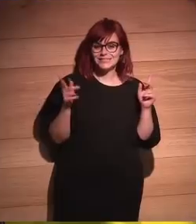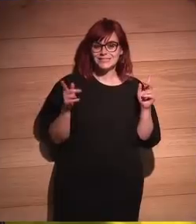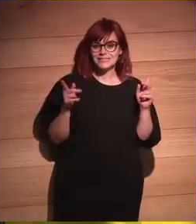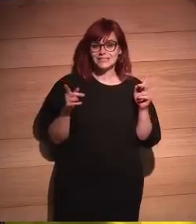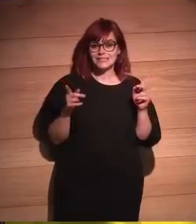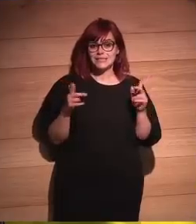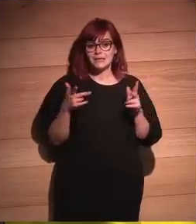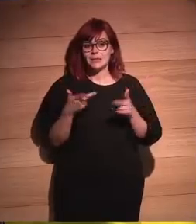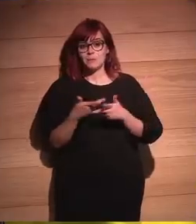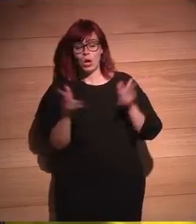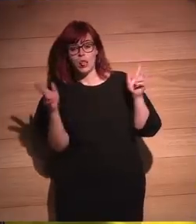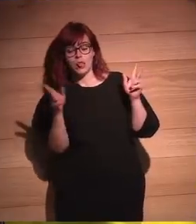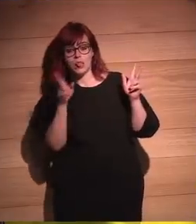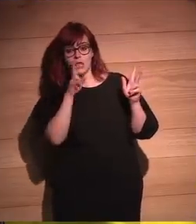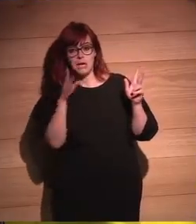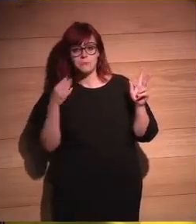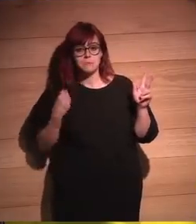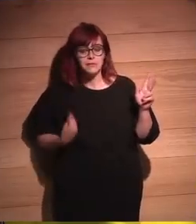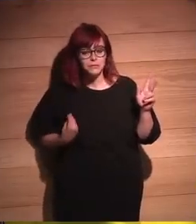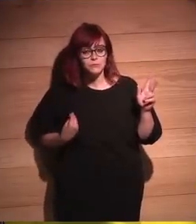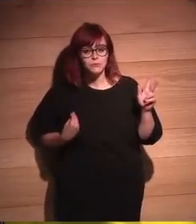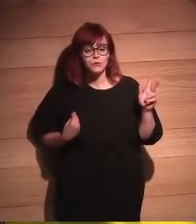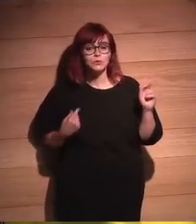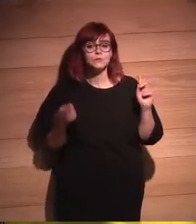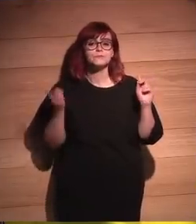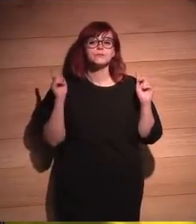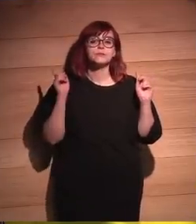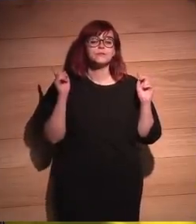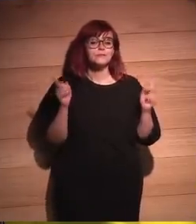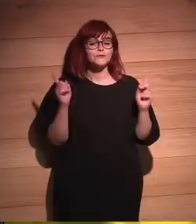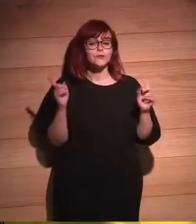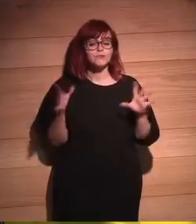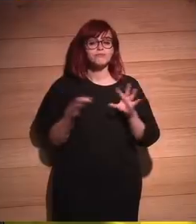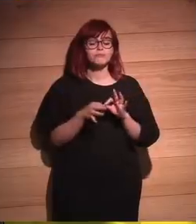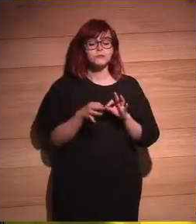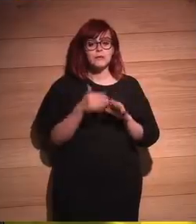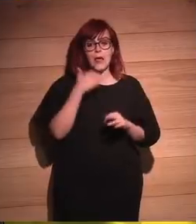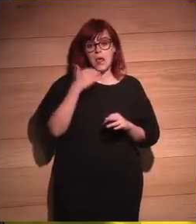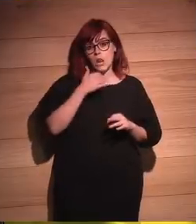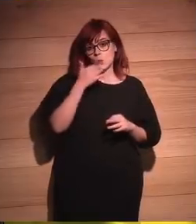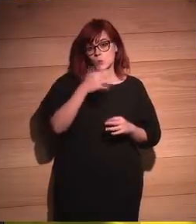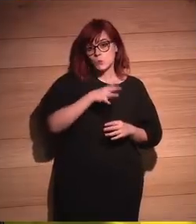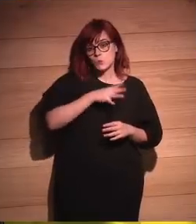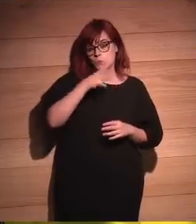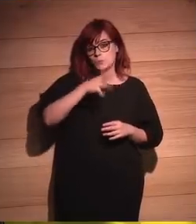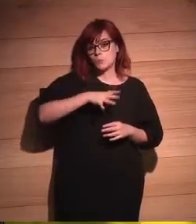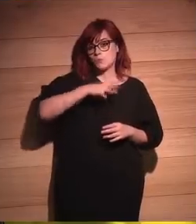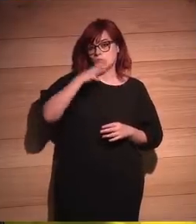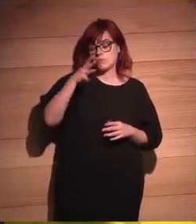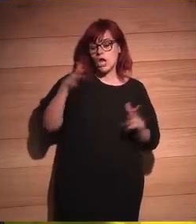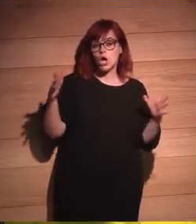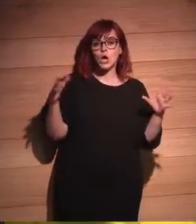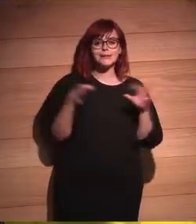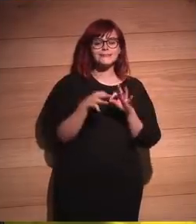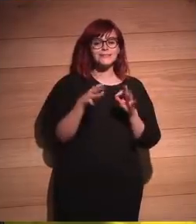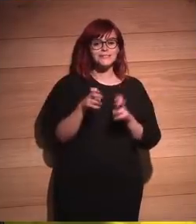democracia, creo que tiene que ver realmente con algo que es bastante estremecedor, que es la conexión que